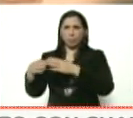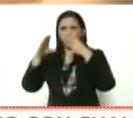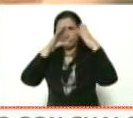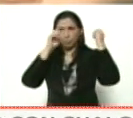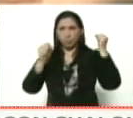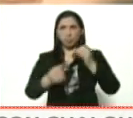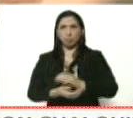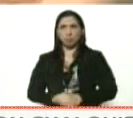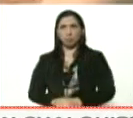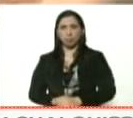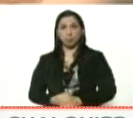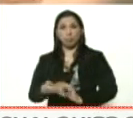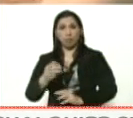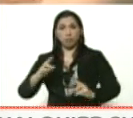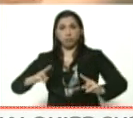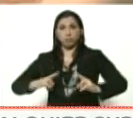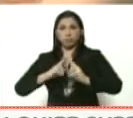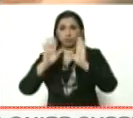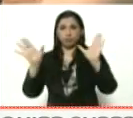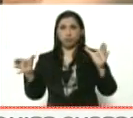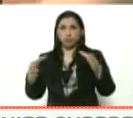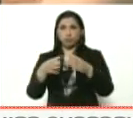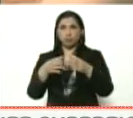que se encuentra reunido.